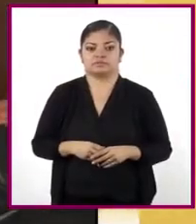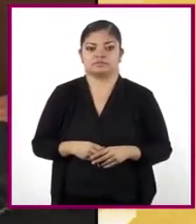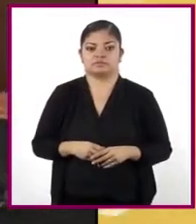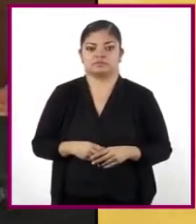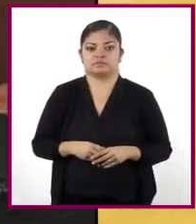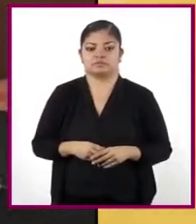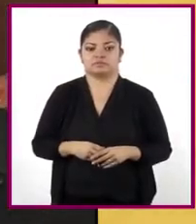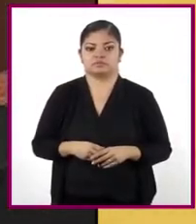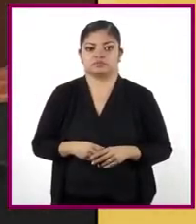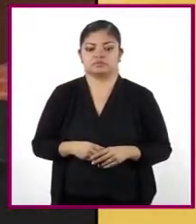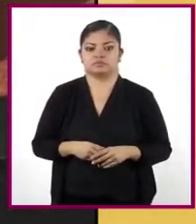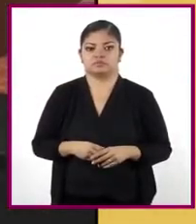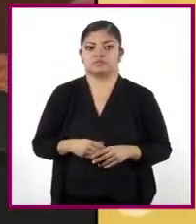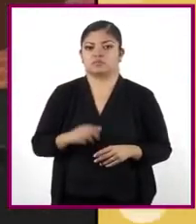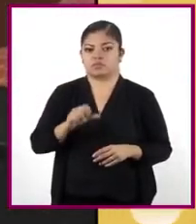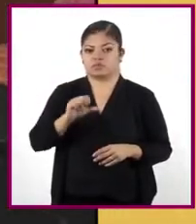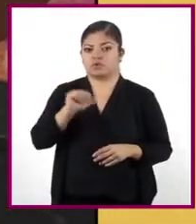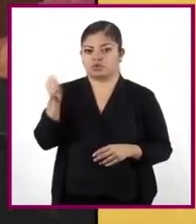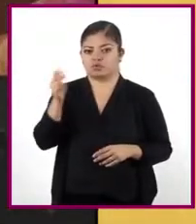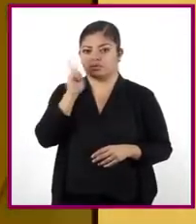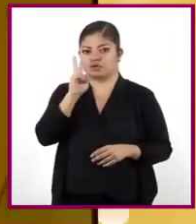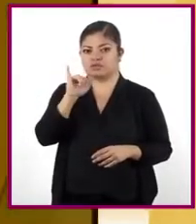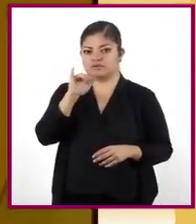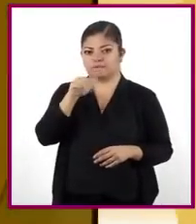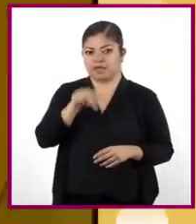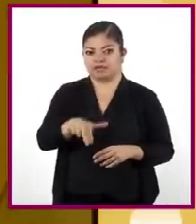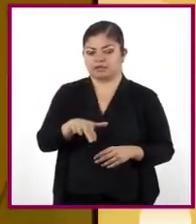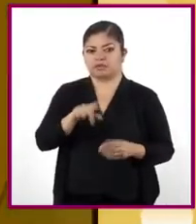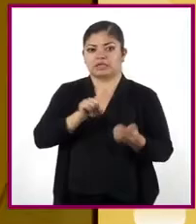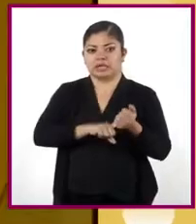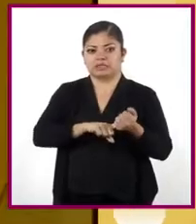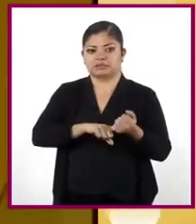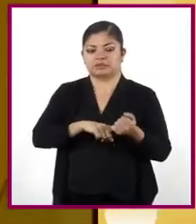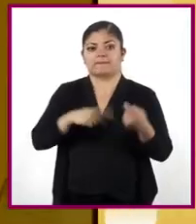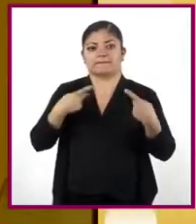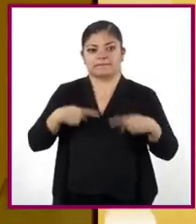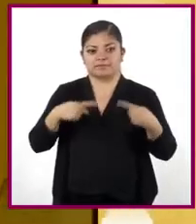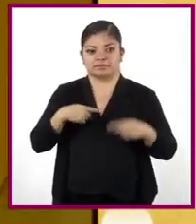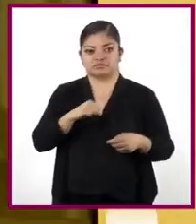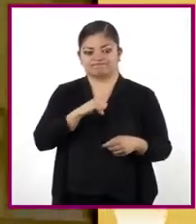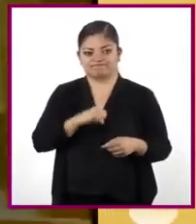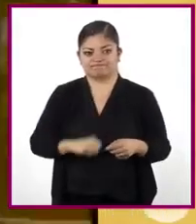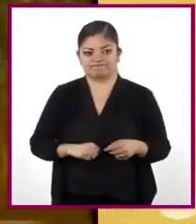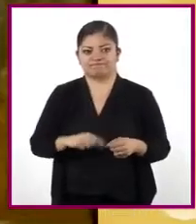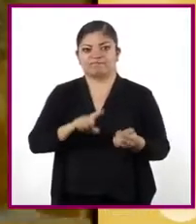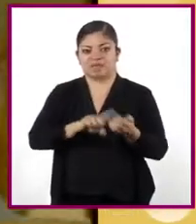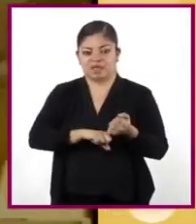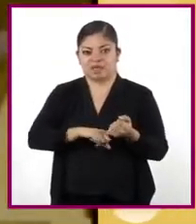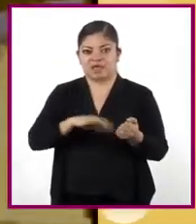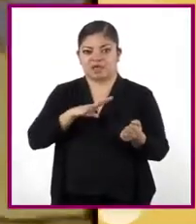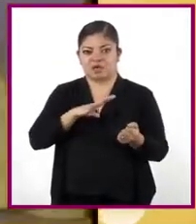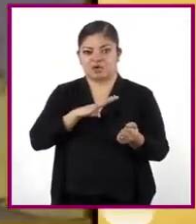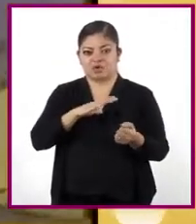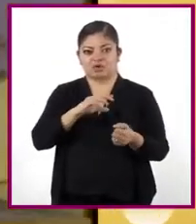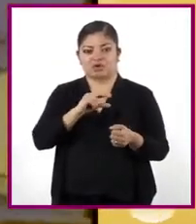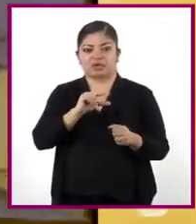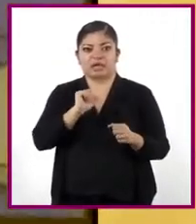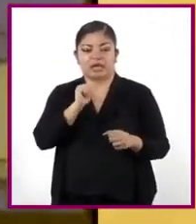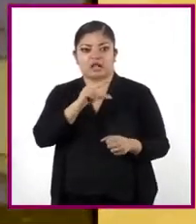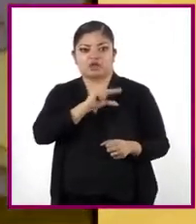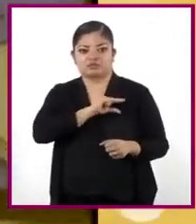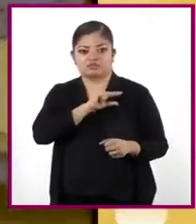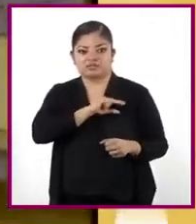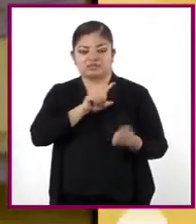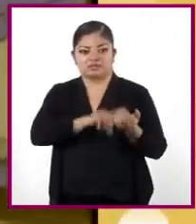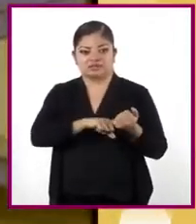Por otra parte, utilizando un imán, los neurocirujanos pueden guiar un dispositivo especial a través del